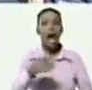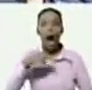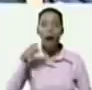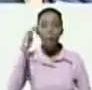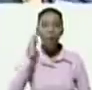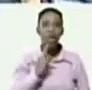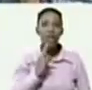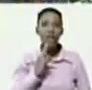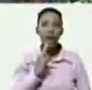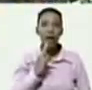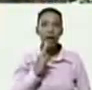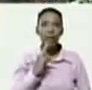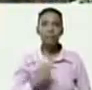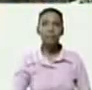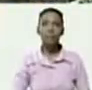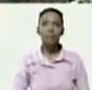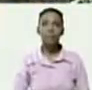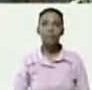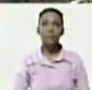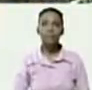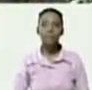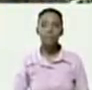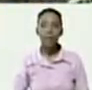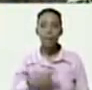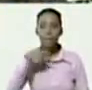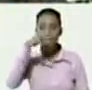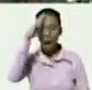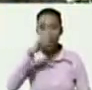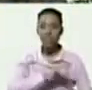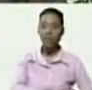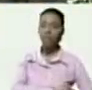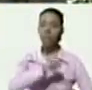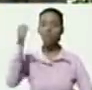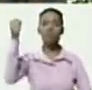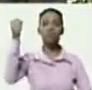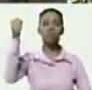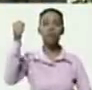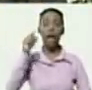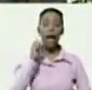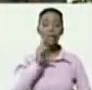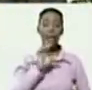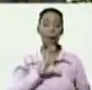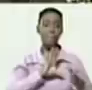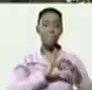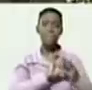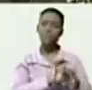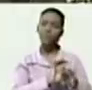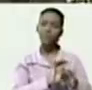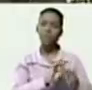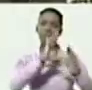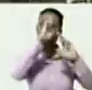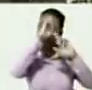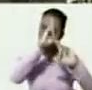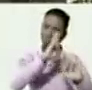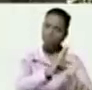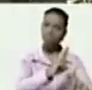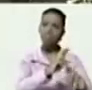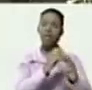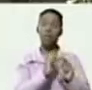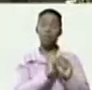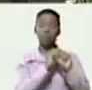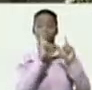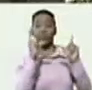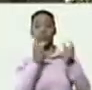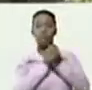al padre libertador. Era una relación de respeto, de admiración,